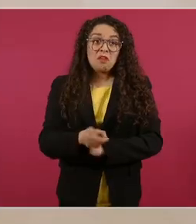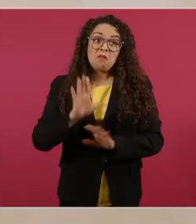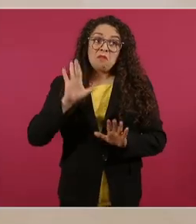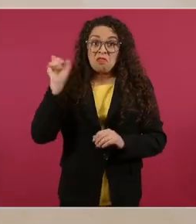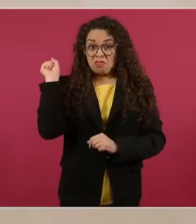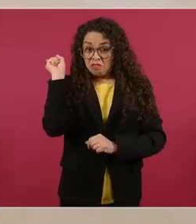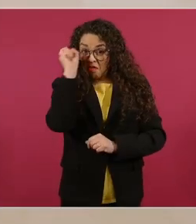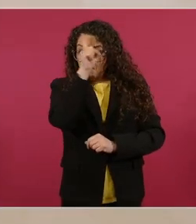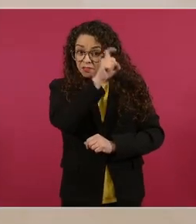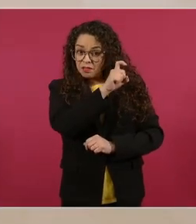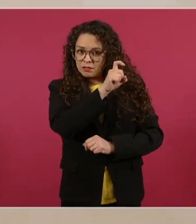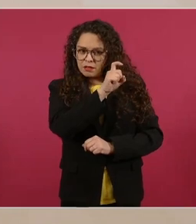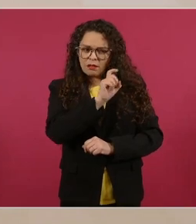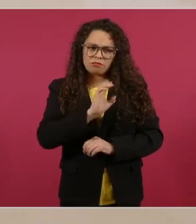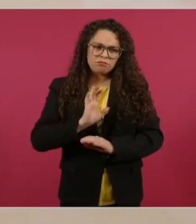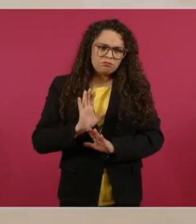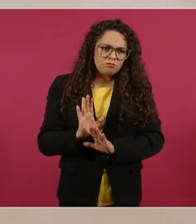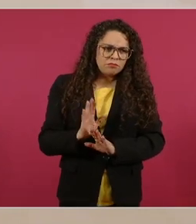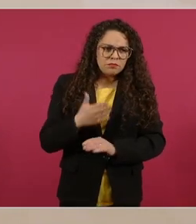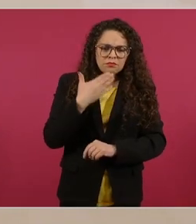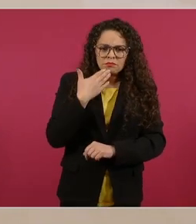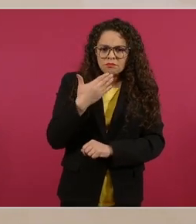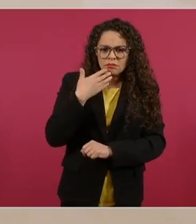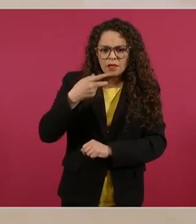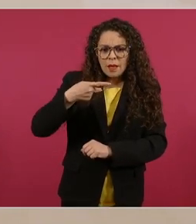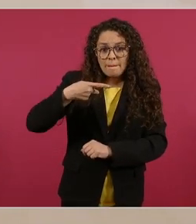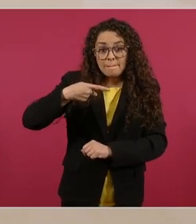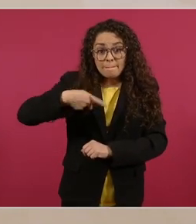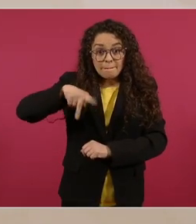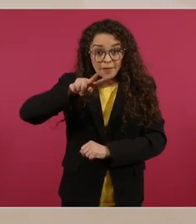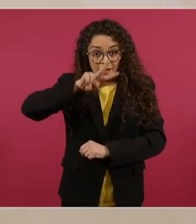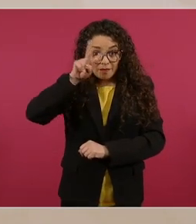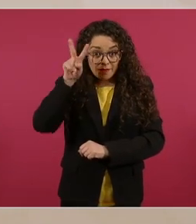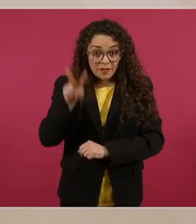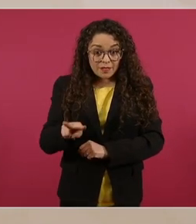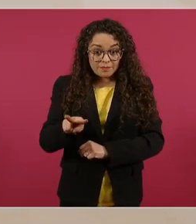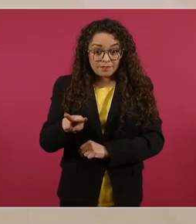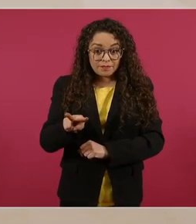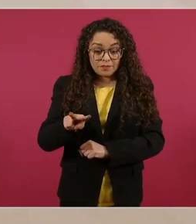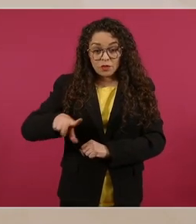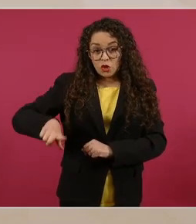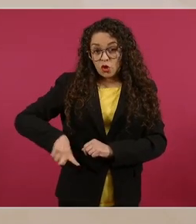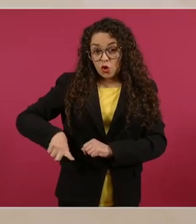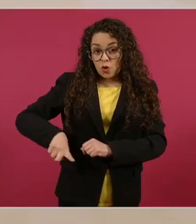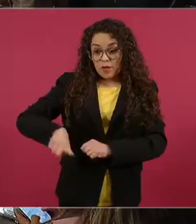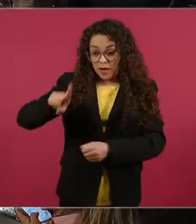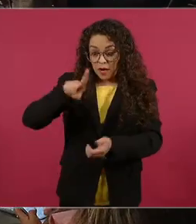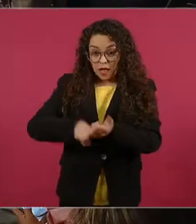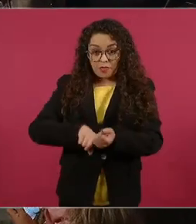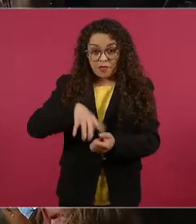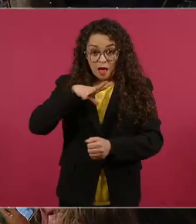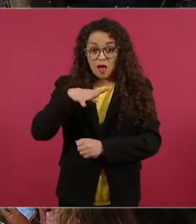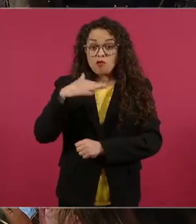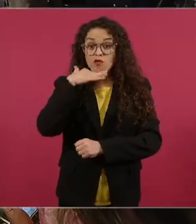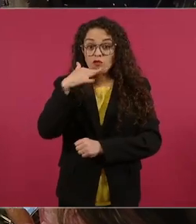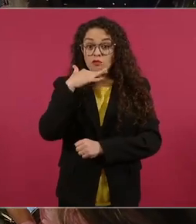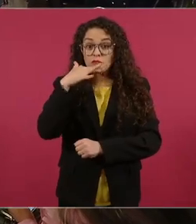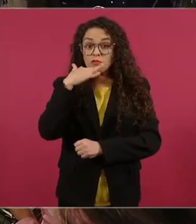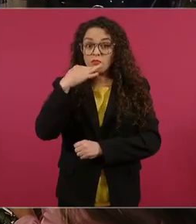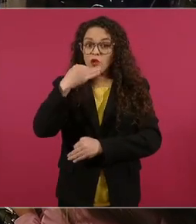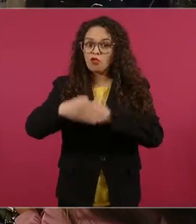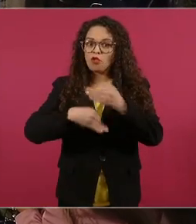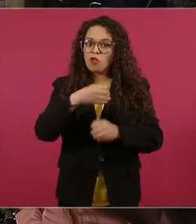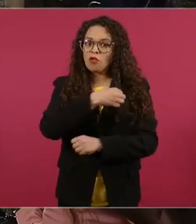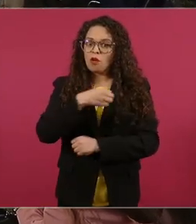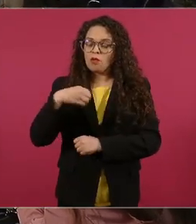pero pues todos tenemos la obligación de limpiar al gobierno de corrupción, de purificar la vida pública.